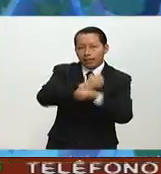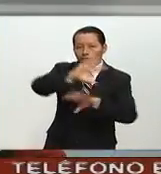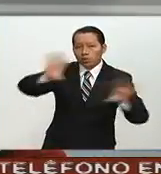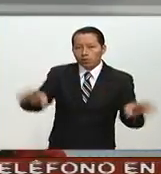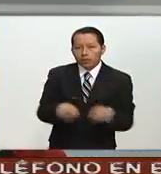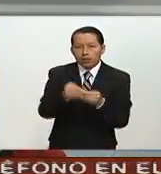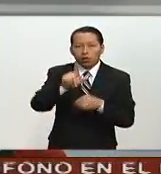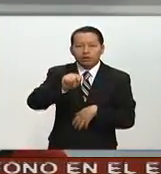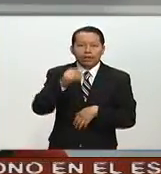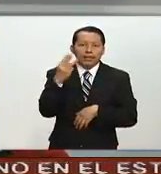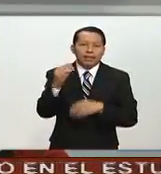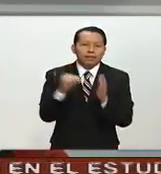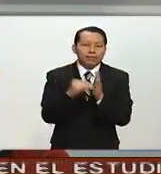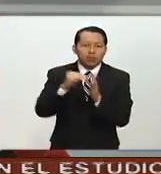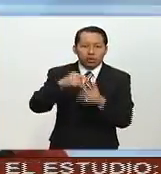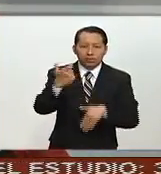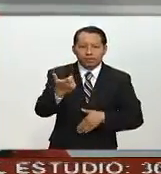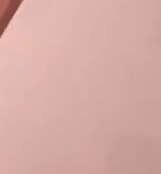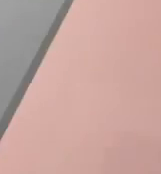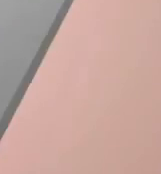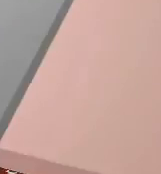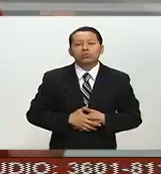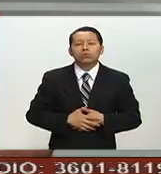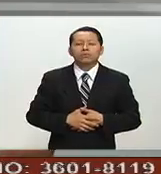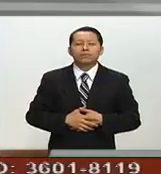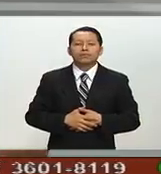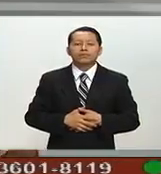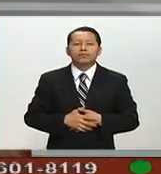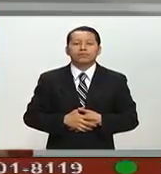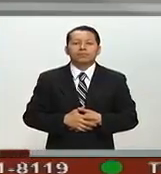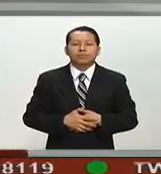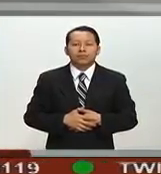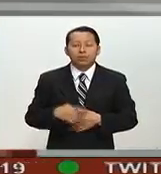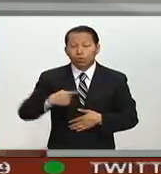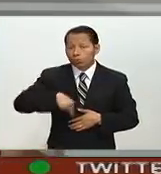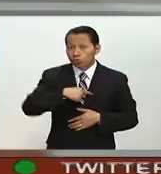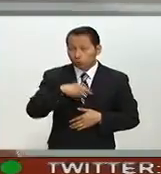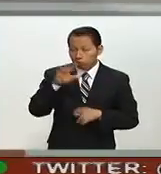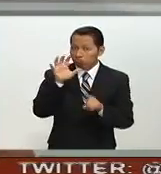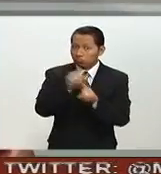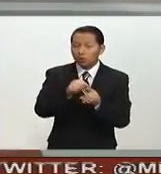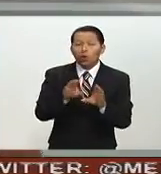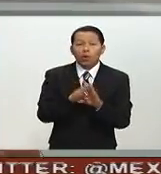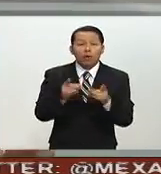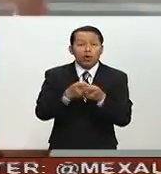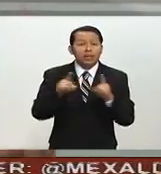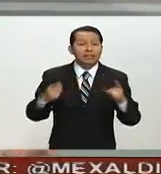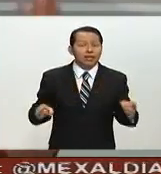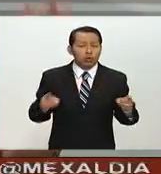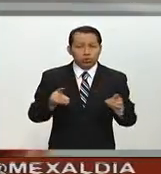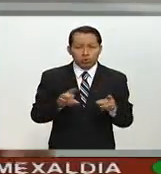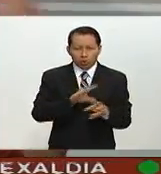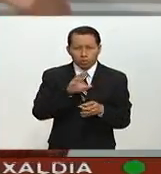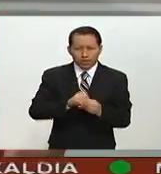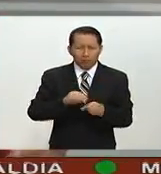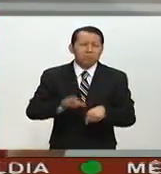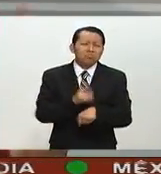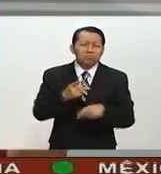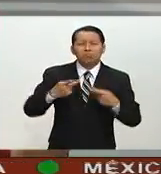de 73 millones de pesos. Estamos logrando que nuestros desarrollos gente que gana